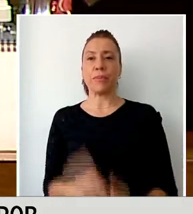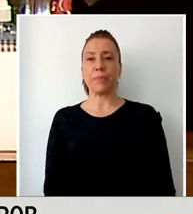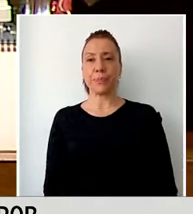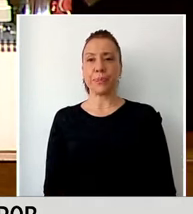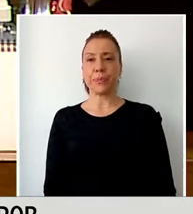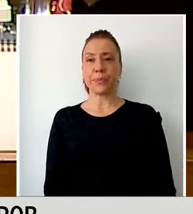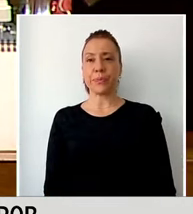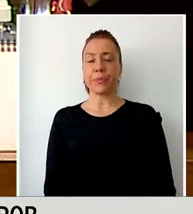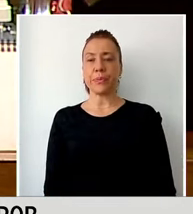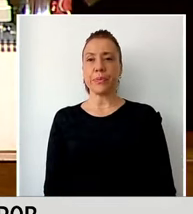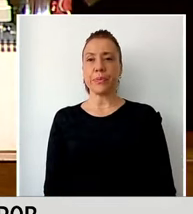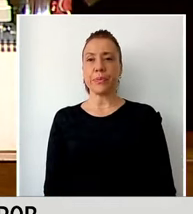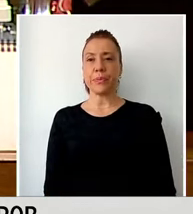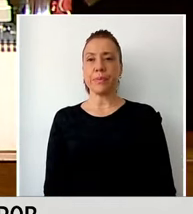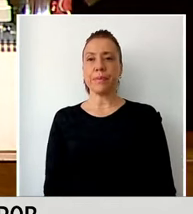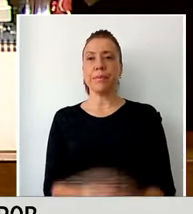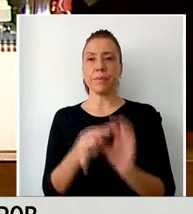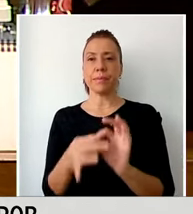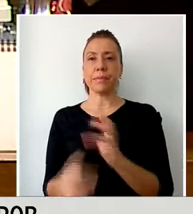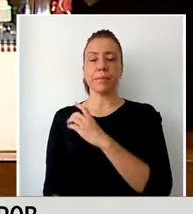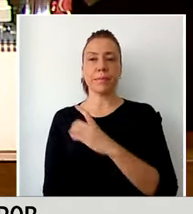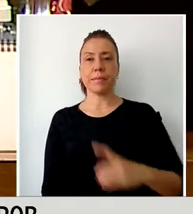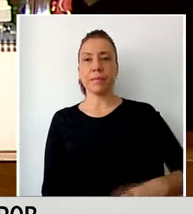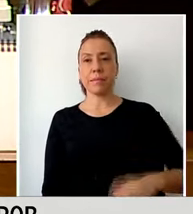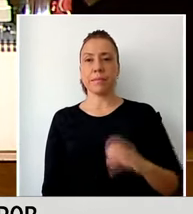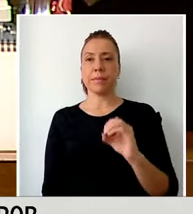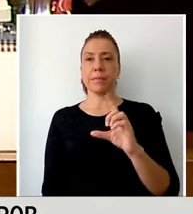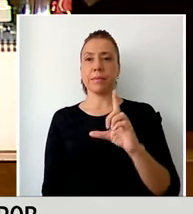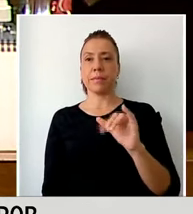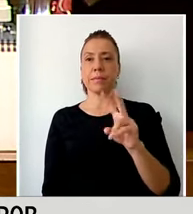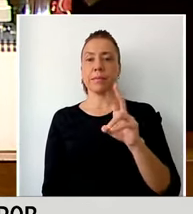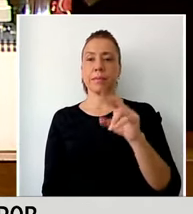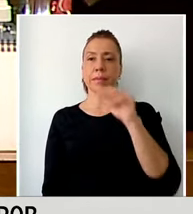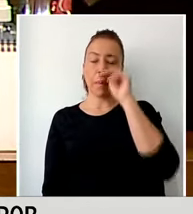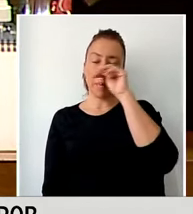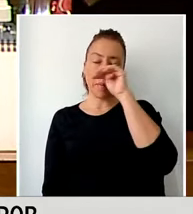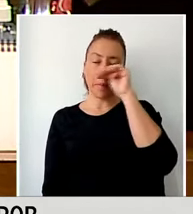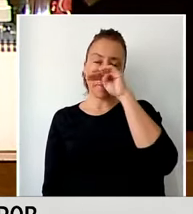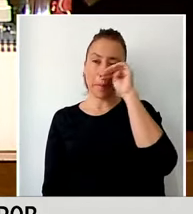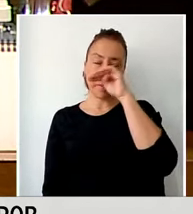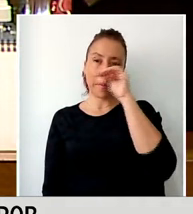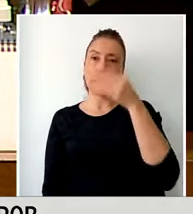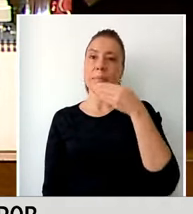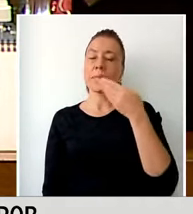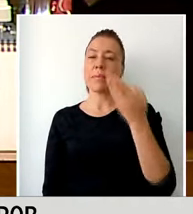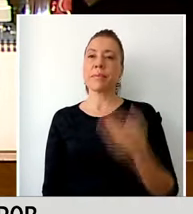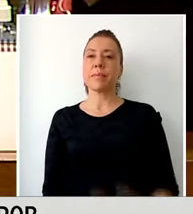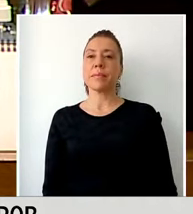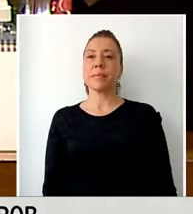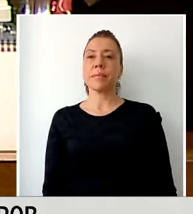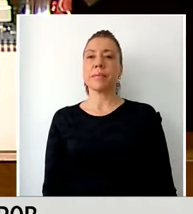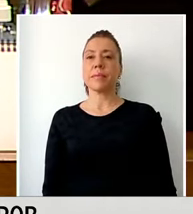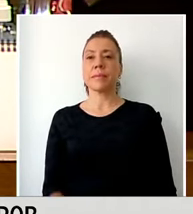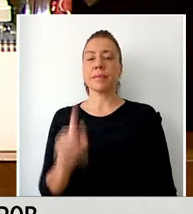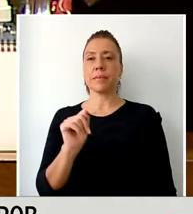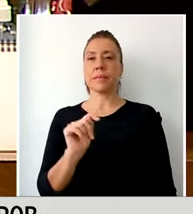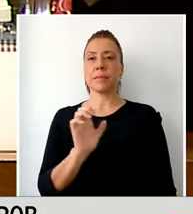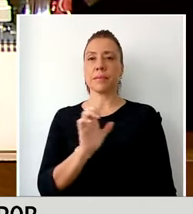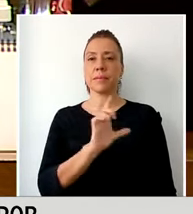Muchas gracias diputada Olivera tiene a continuación la palabra la diputada Carolina Tello